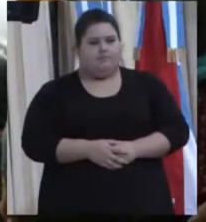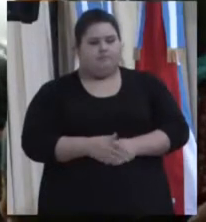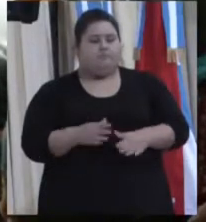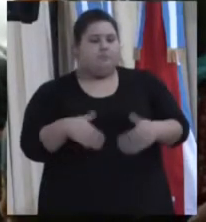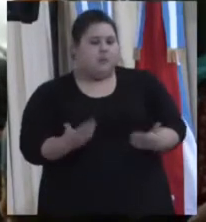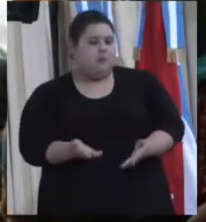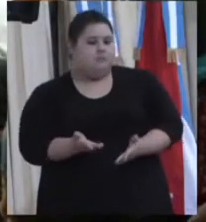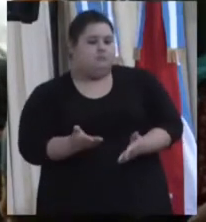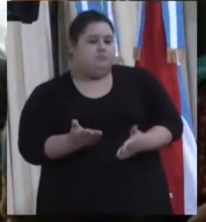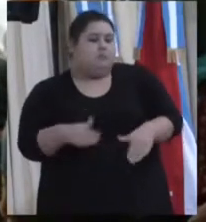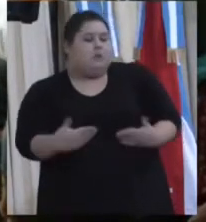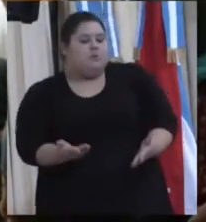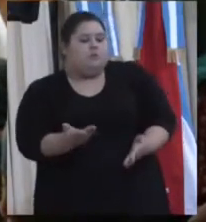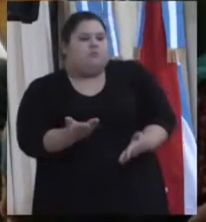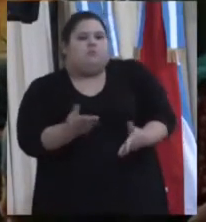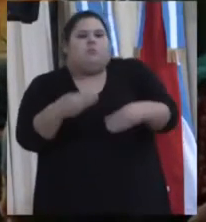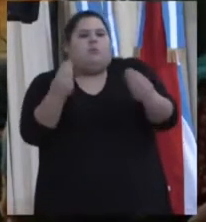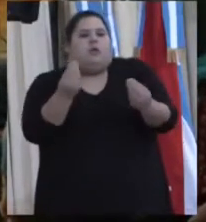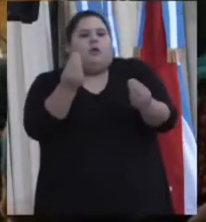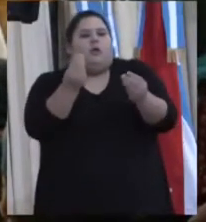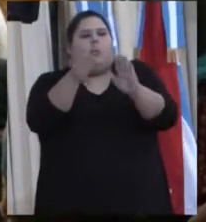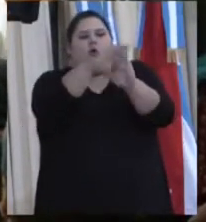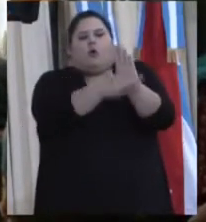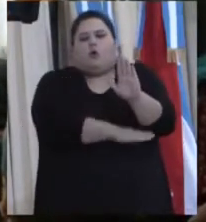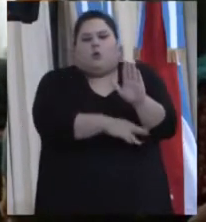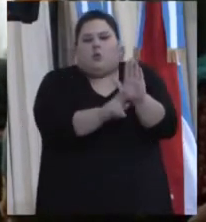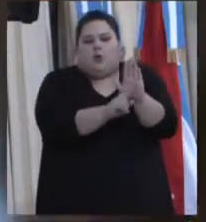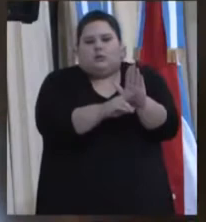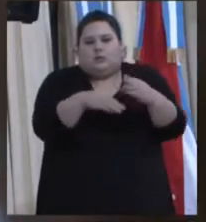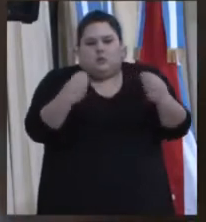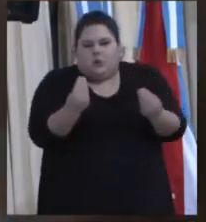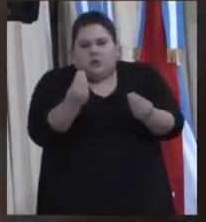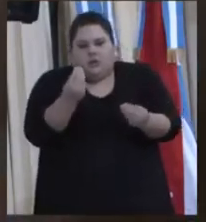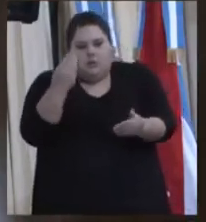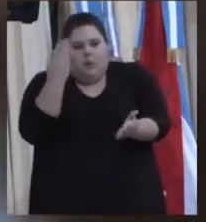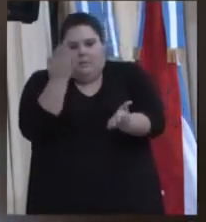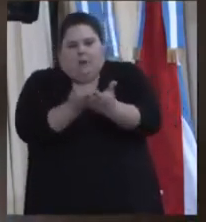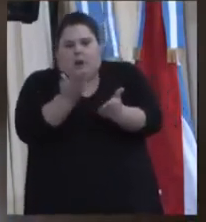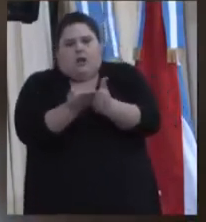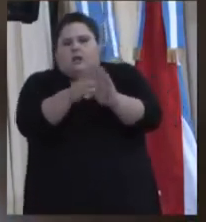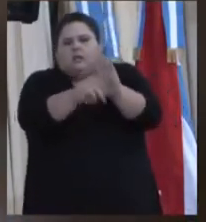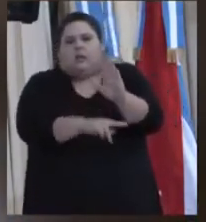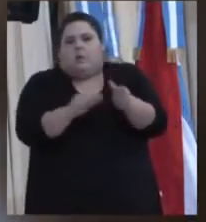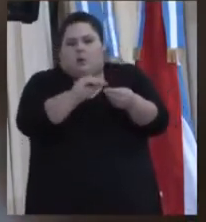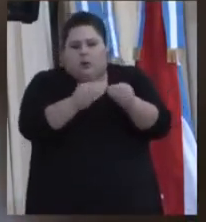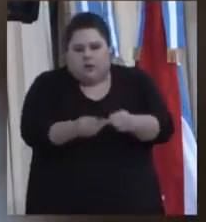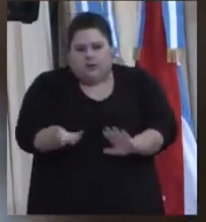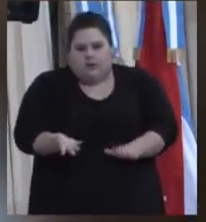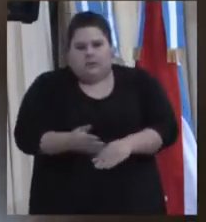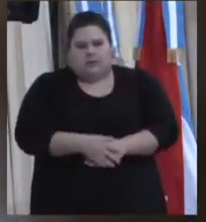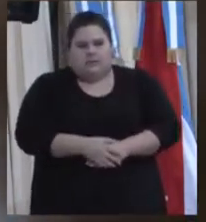Bien, entonces, ¿por qué hablar de regulaciones? ¿Por qué plantearnos el problema del derecho en la universidad ya desde